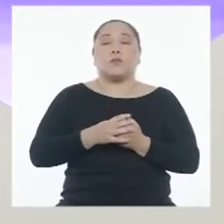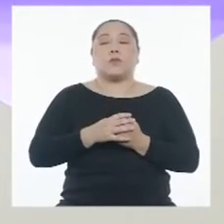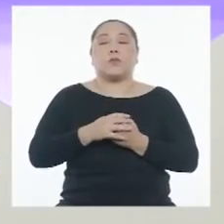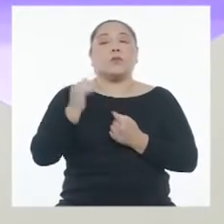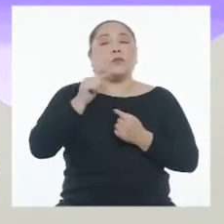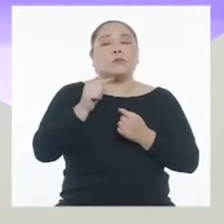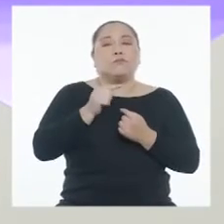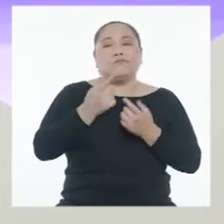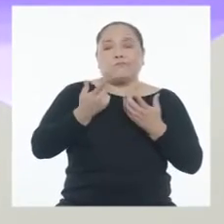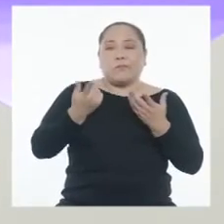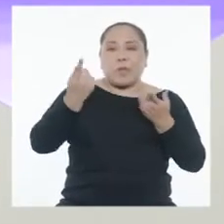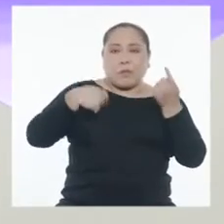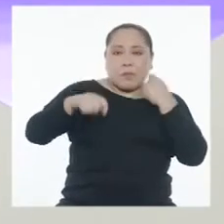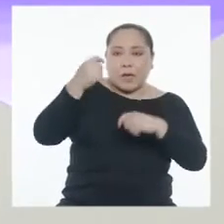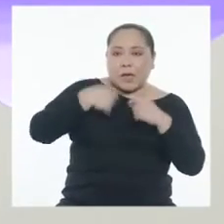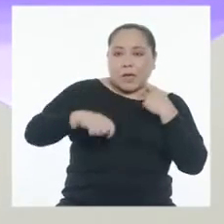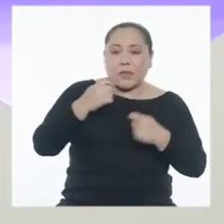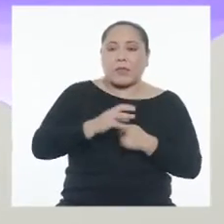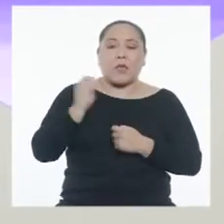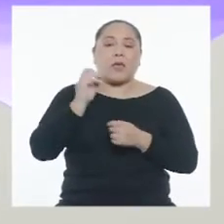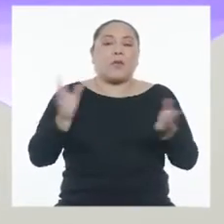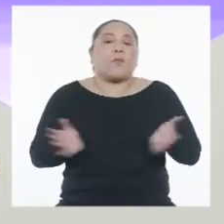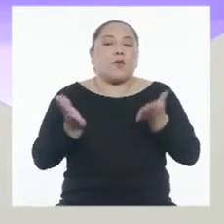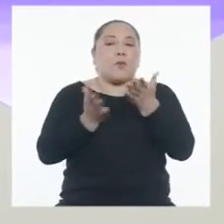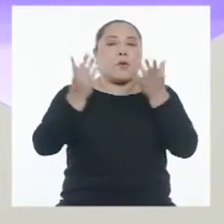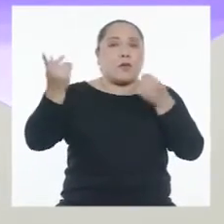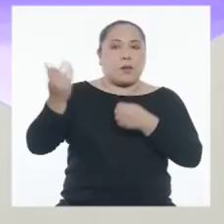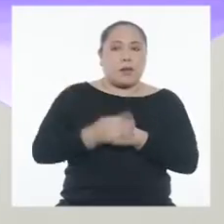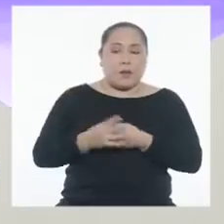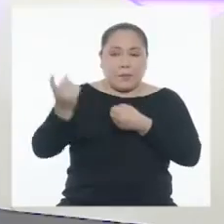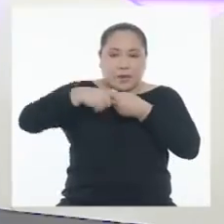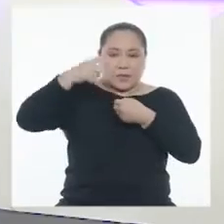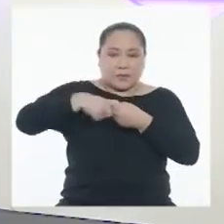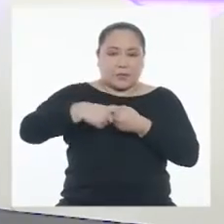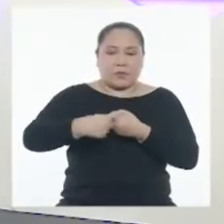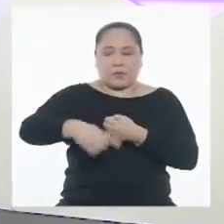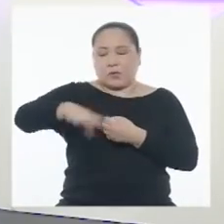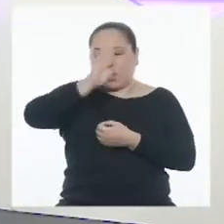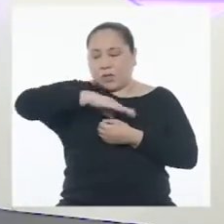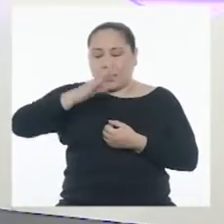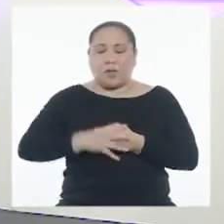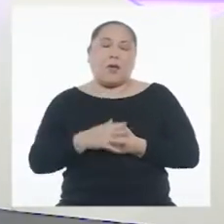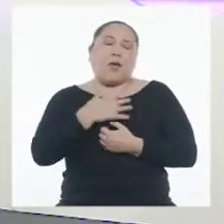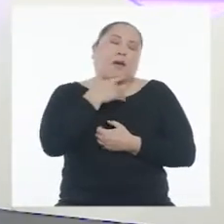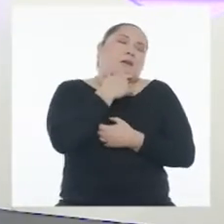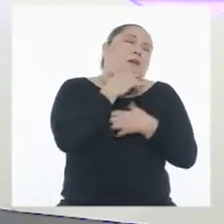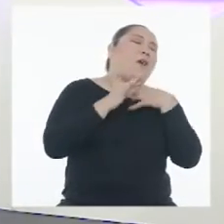adolescentes, la trata y promover la participación infantil.